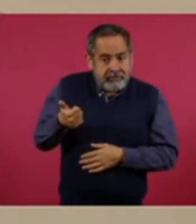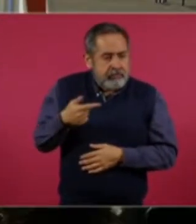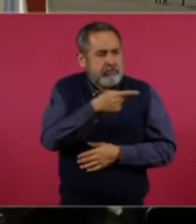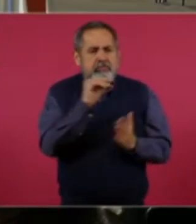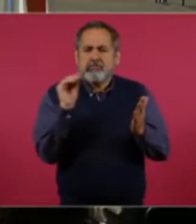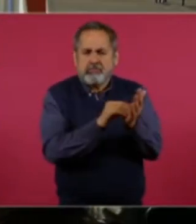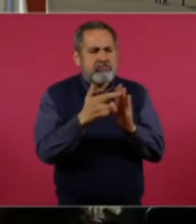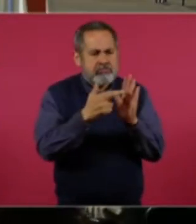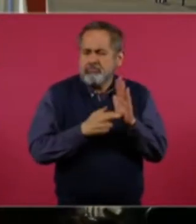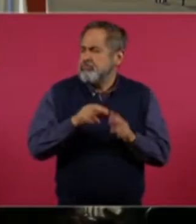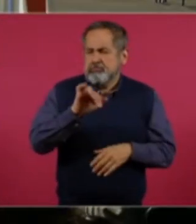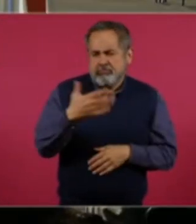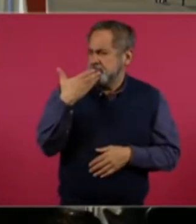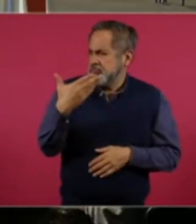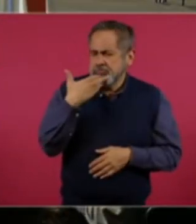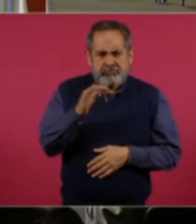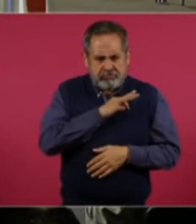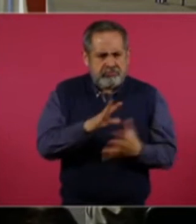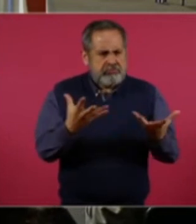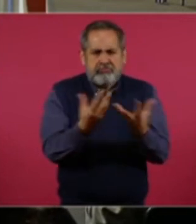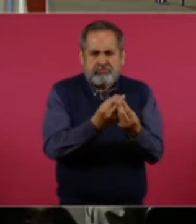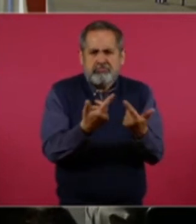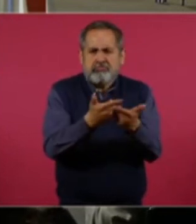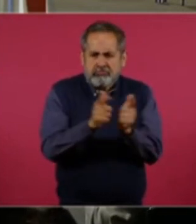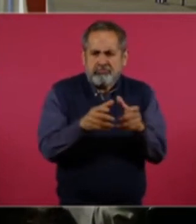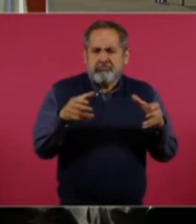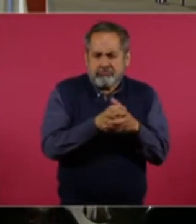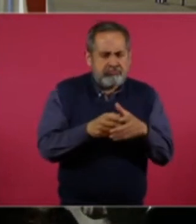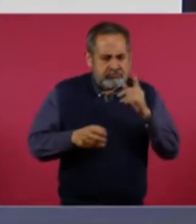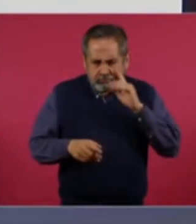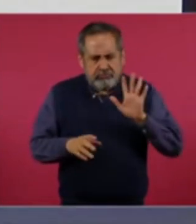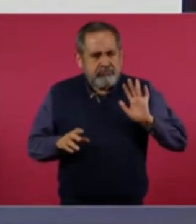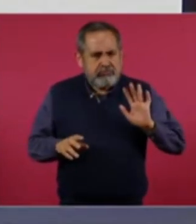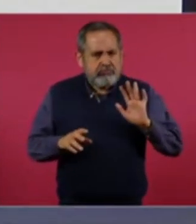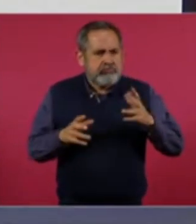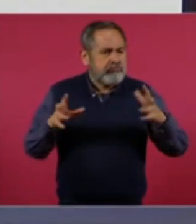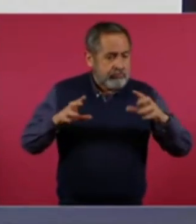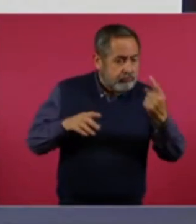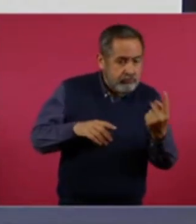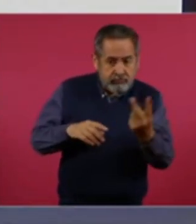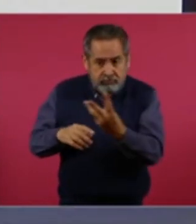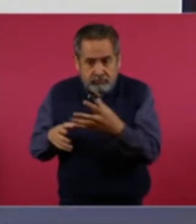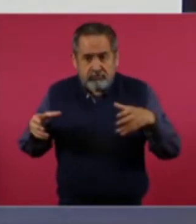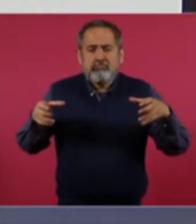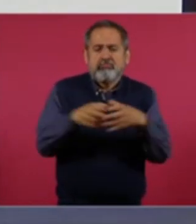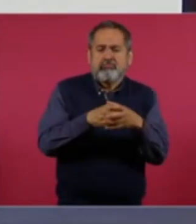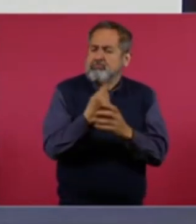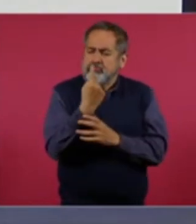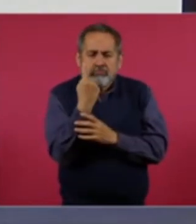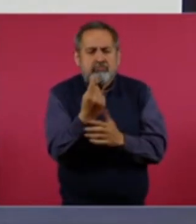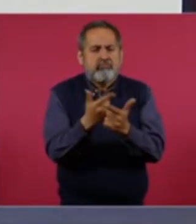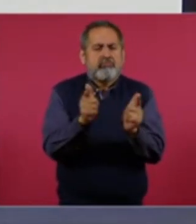esta regla para el tema de coaliciones y dice, aunque se trate de una coalición, se va a considerar como si fuera partido